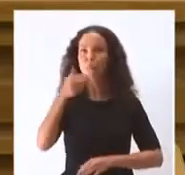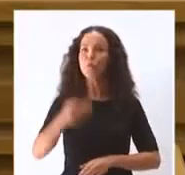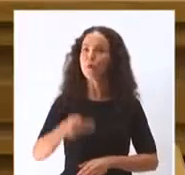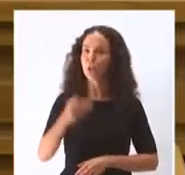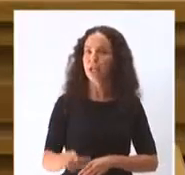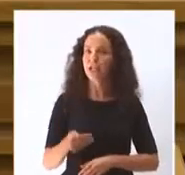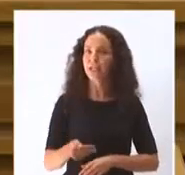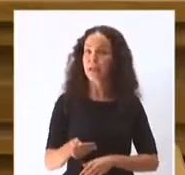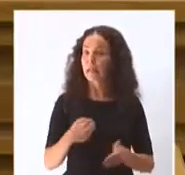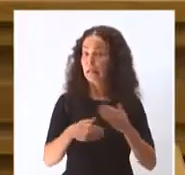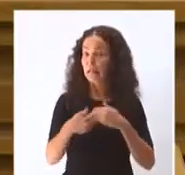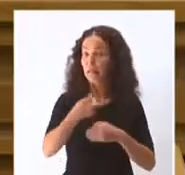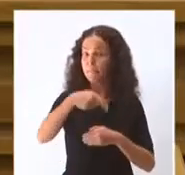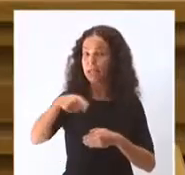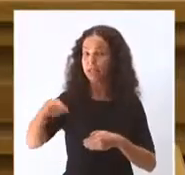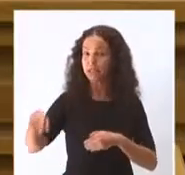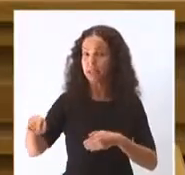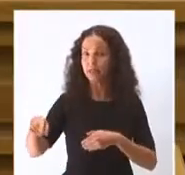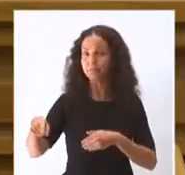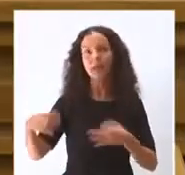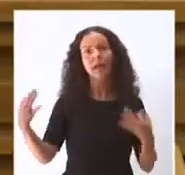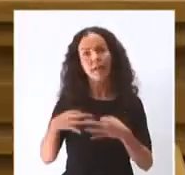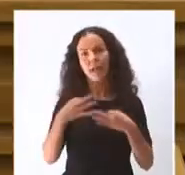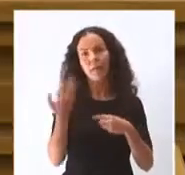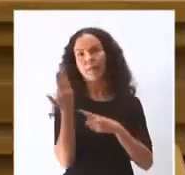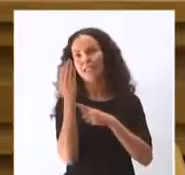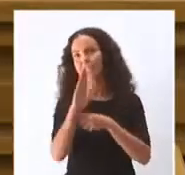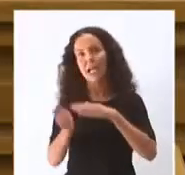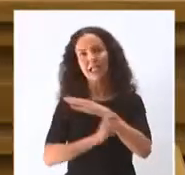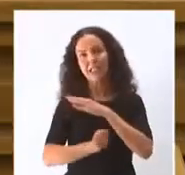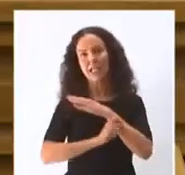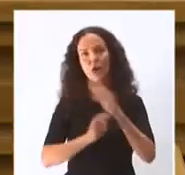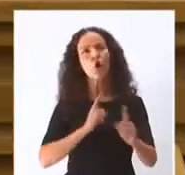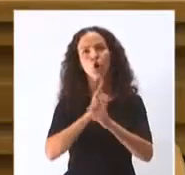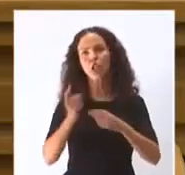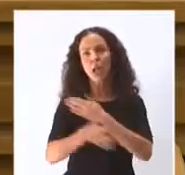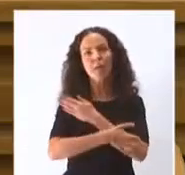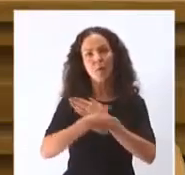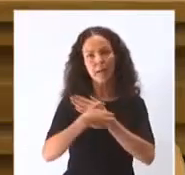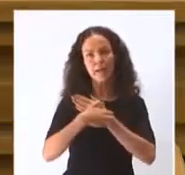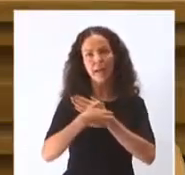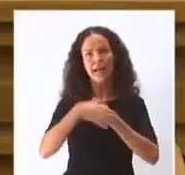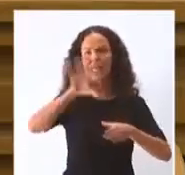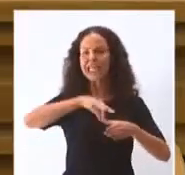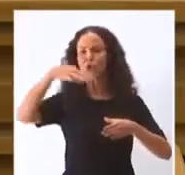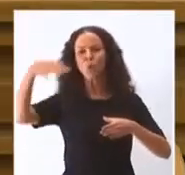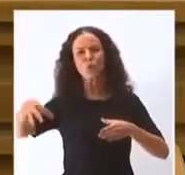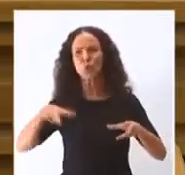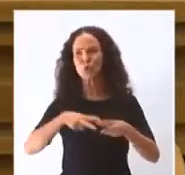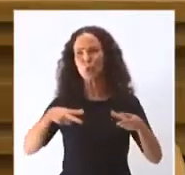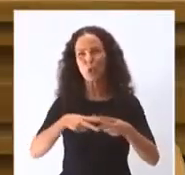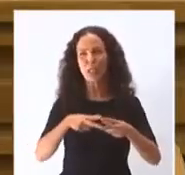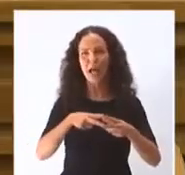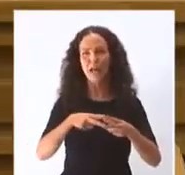en los próximos meses lo planteemos en una estrategia de contra la pobreza y la exclusión social que de común acuerdo